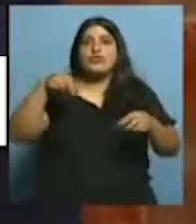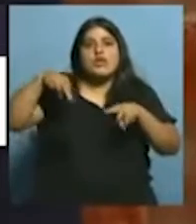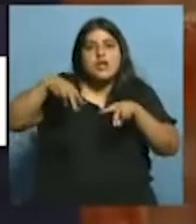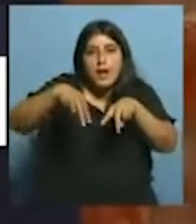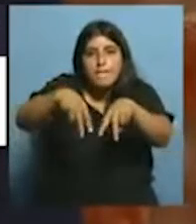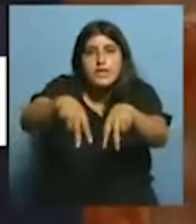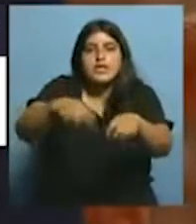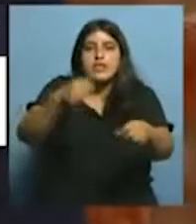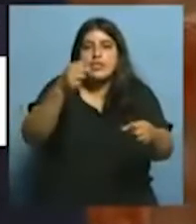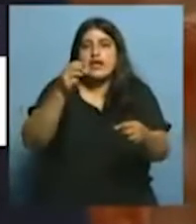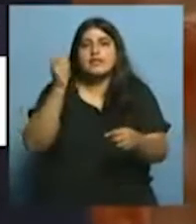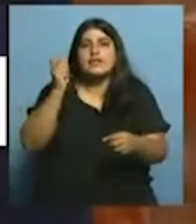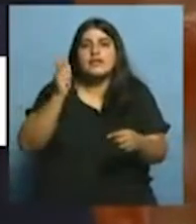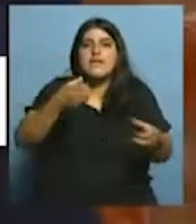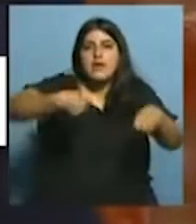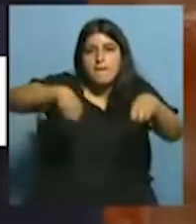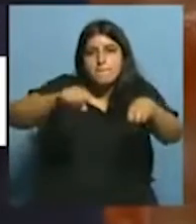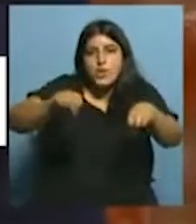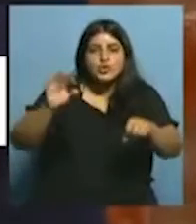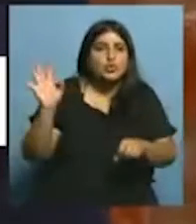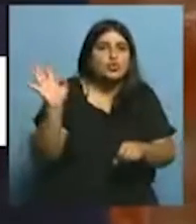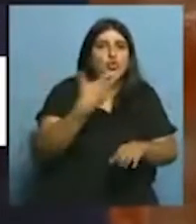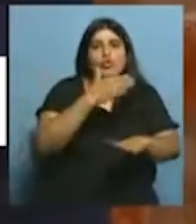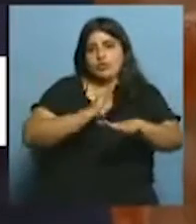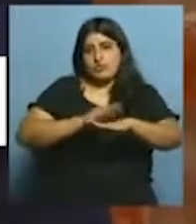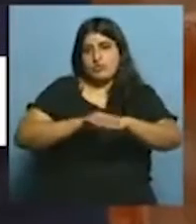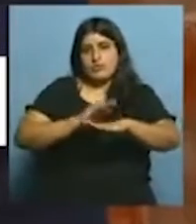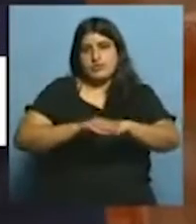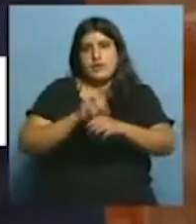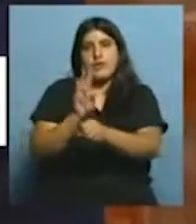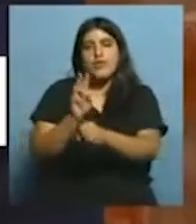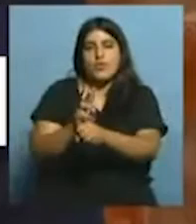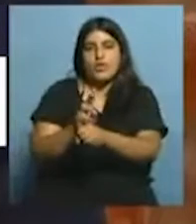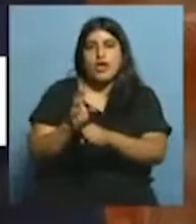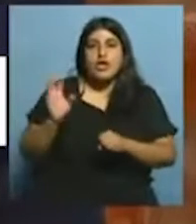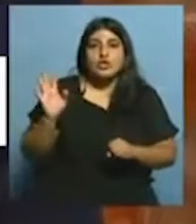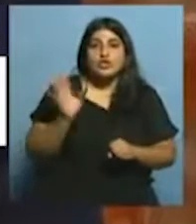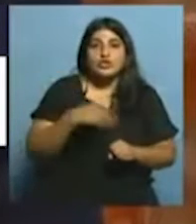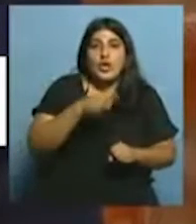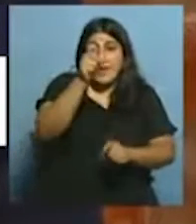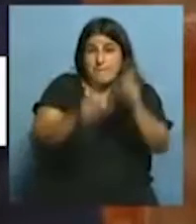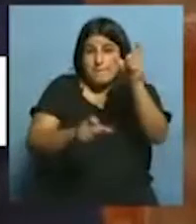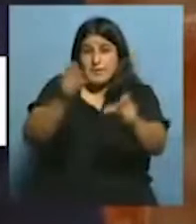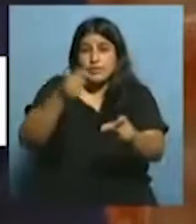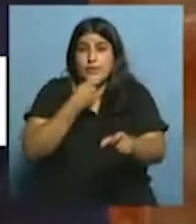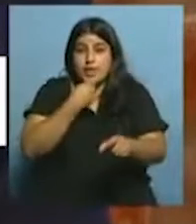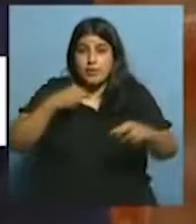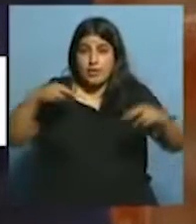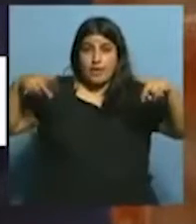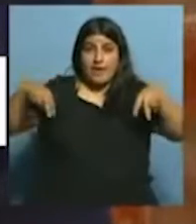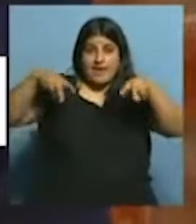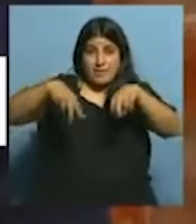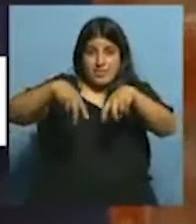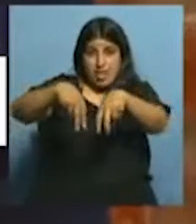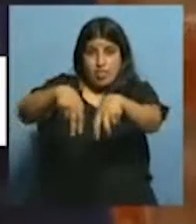que cumplir con las normas, hay que respetar el peatón, preferentemente que lo haga con